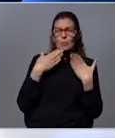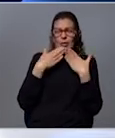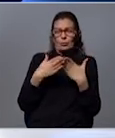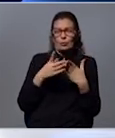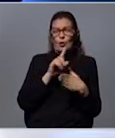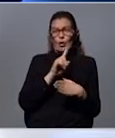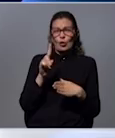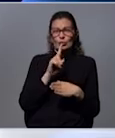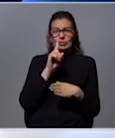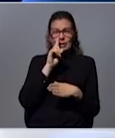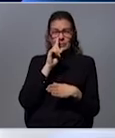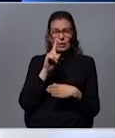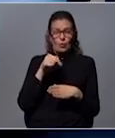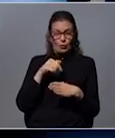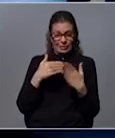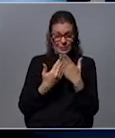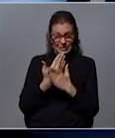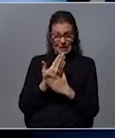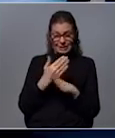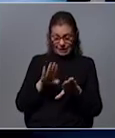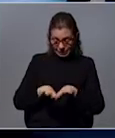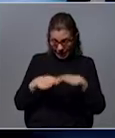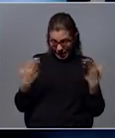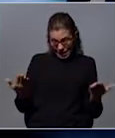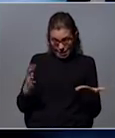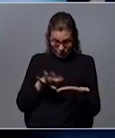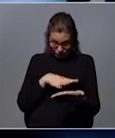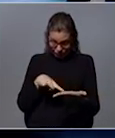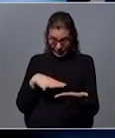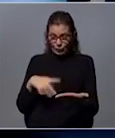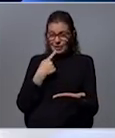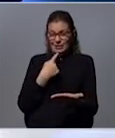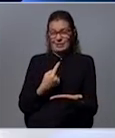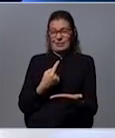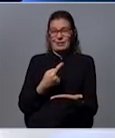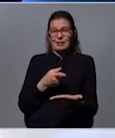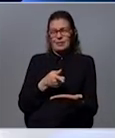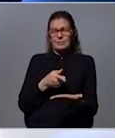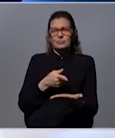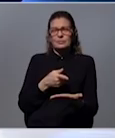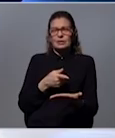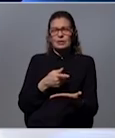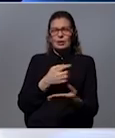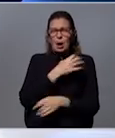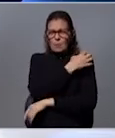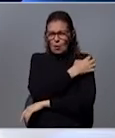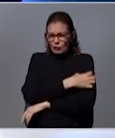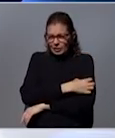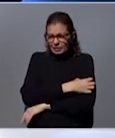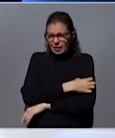reclusos es más hoy de mañana en el país leo que lo que dicen es que estamos criminalizando la pobreza